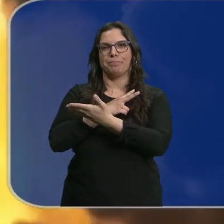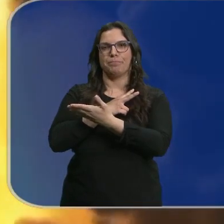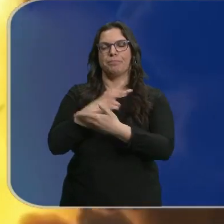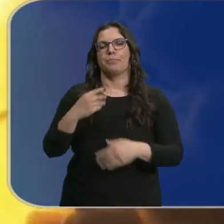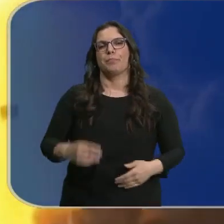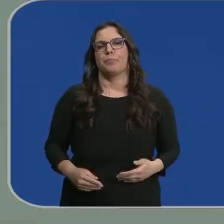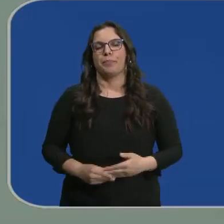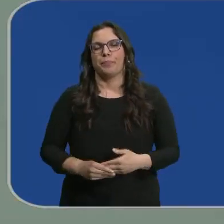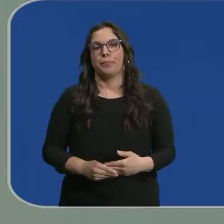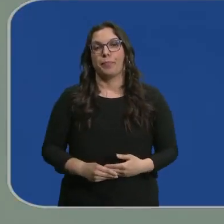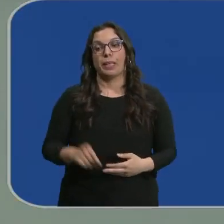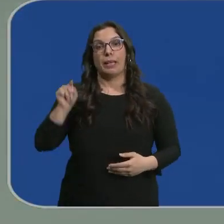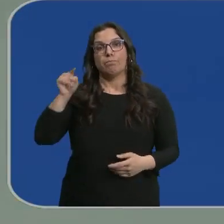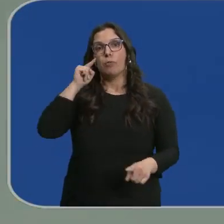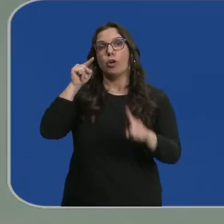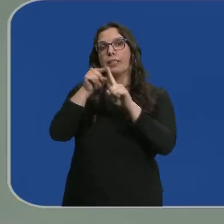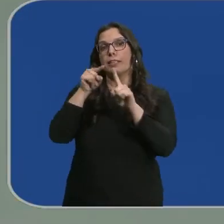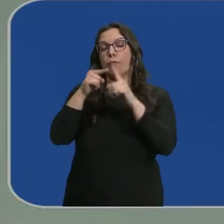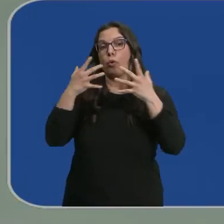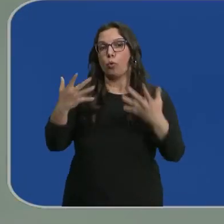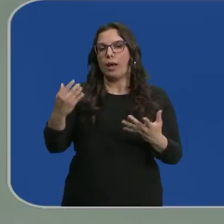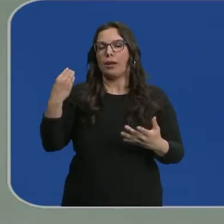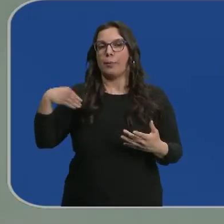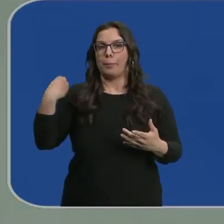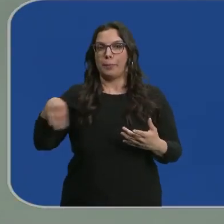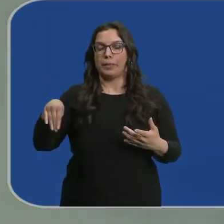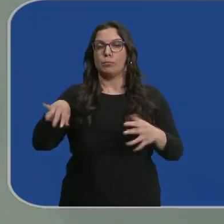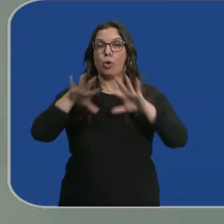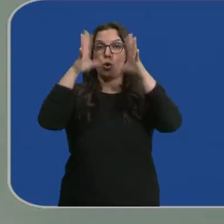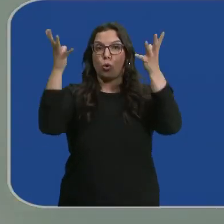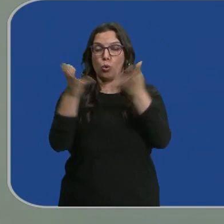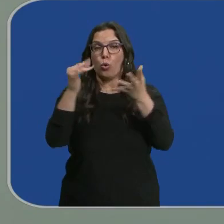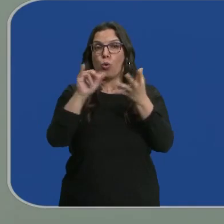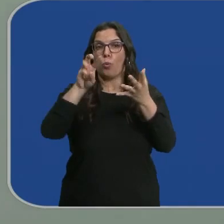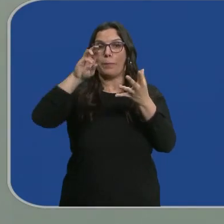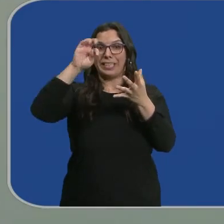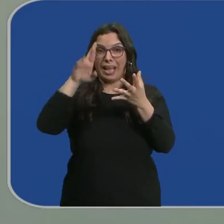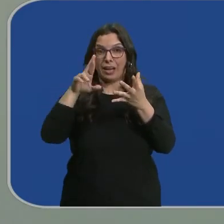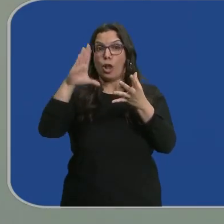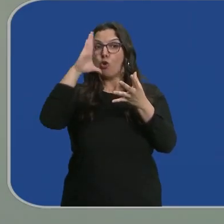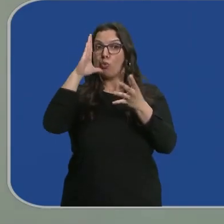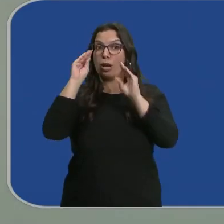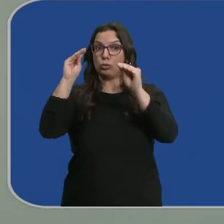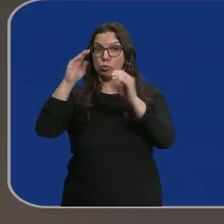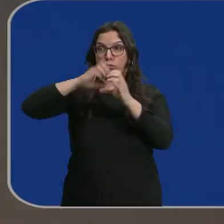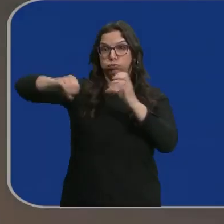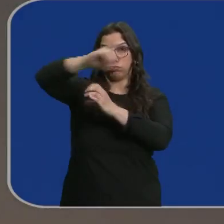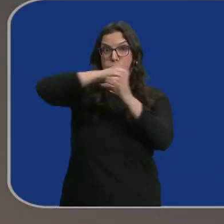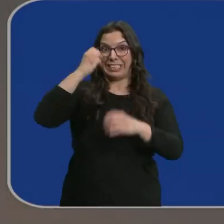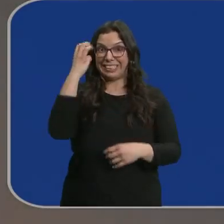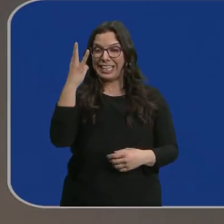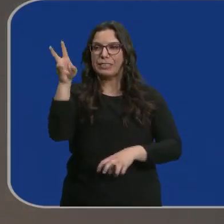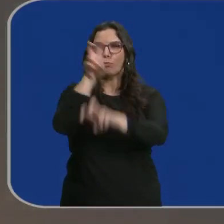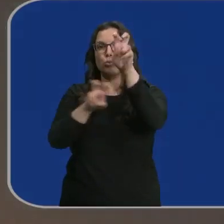de la Guayana francesa. Esta misión pretende descubrir si hay elementos biológicos que puedan albergar vida en los tres satélites que orbitan alrededor de